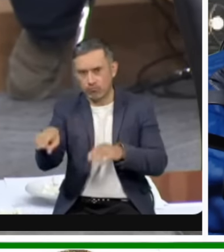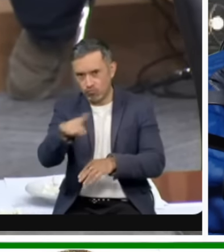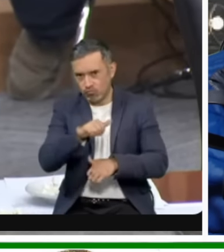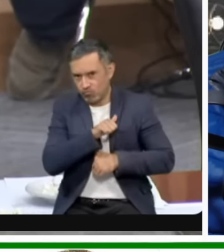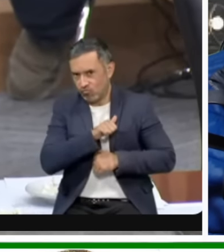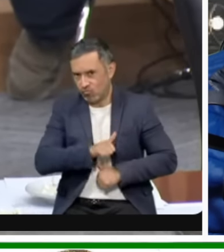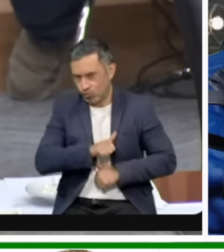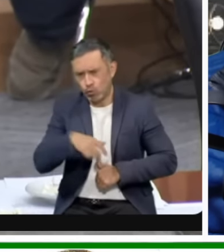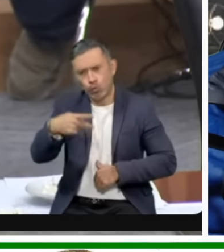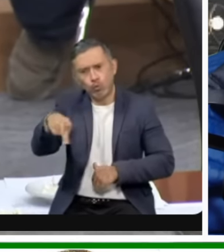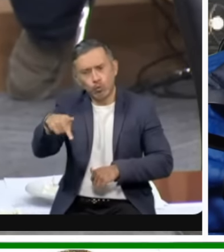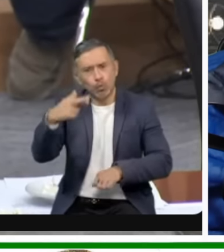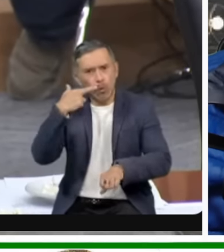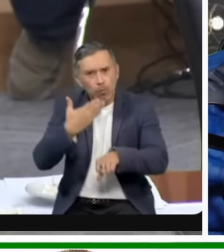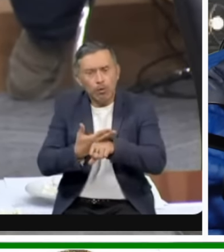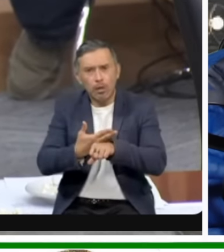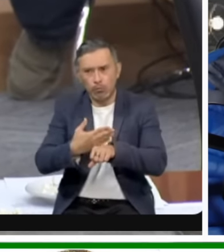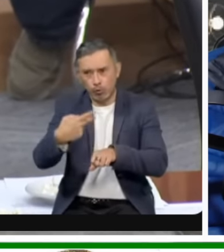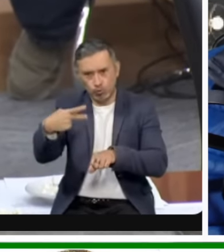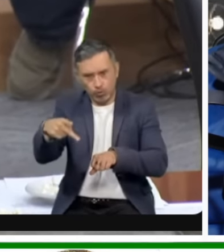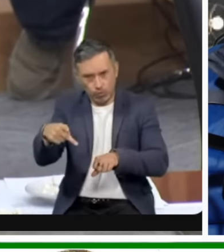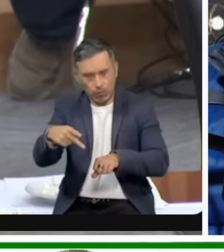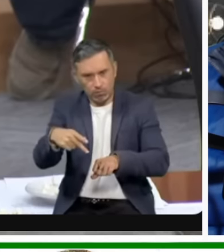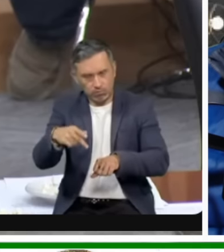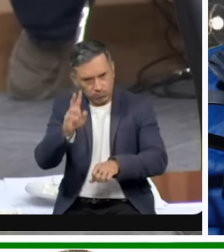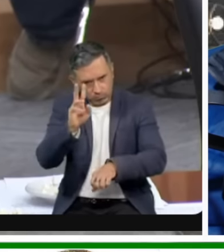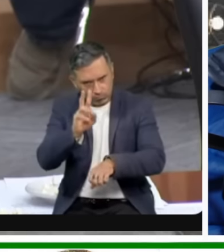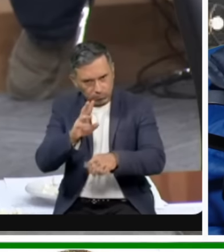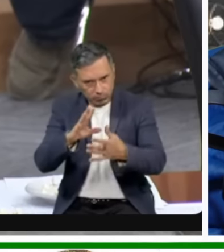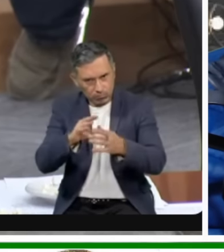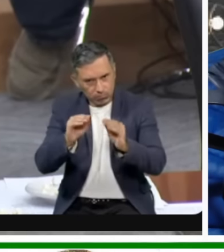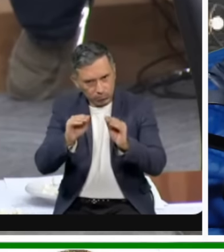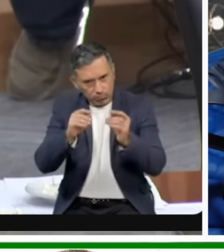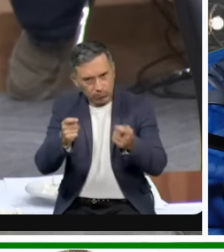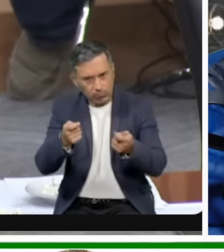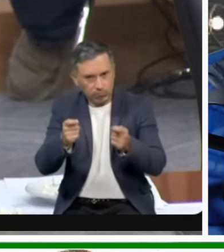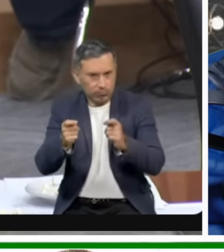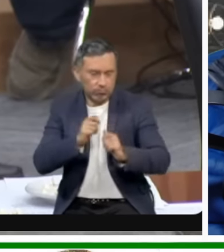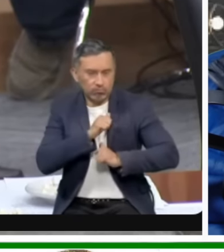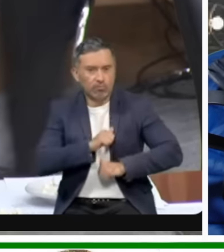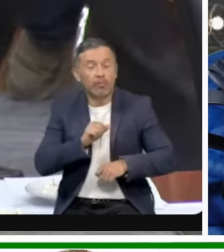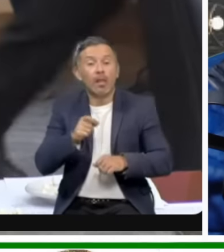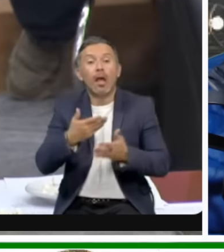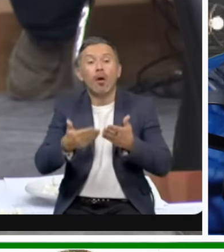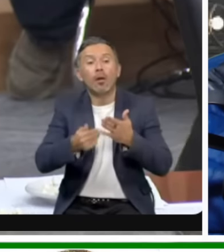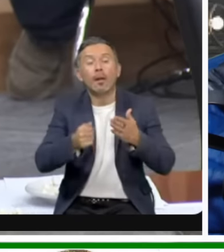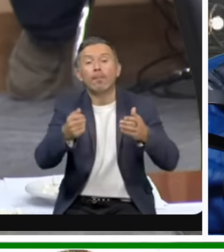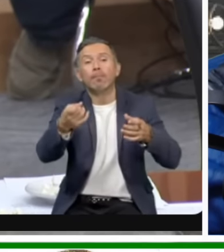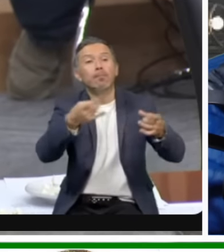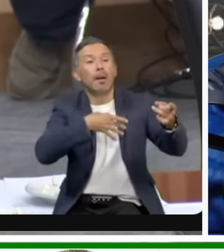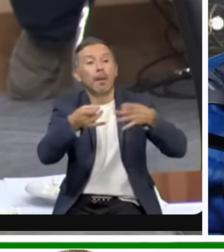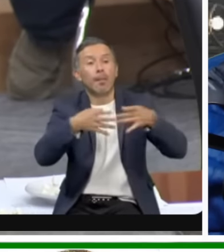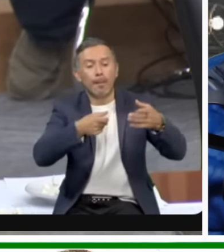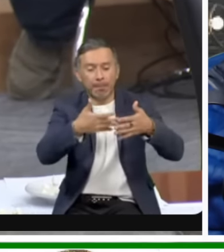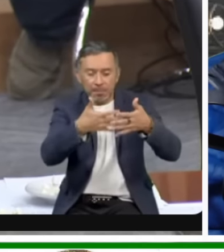Bajo su conducción Bajo su cara puedan seleccionar las preguntas que habrán de formularse a las candidatas y